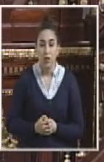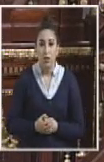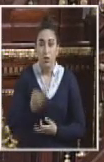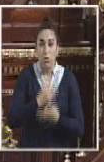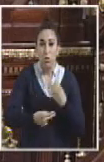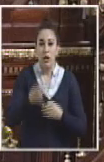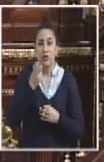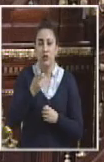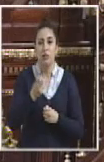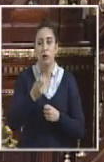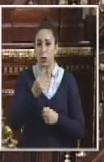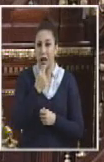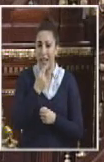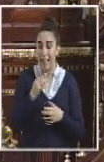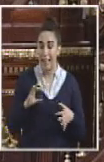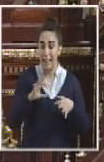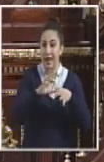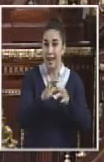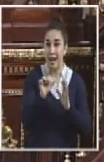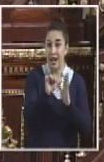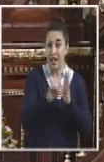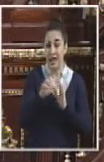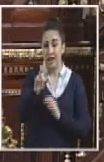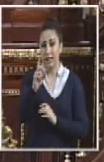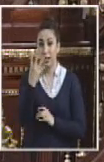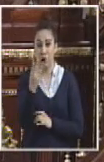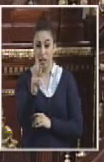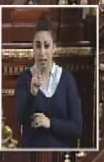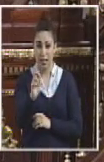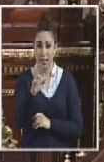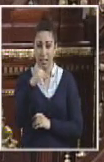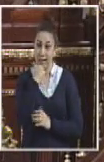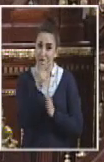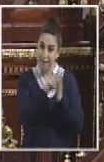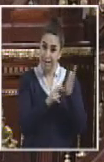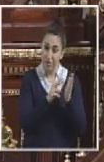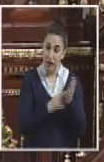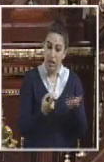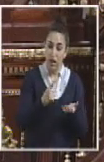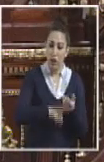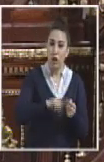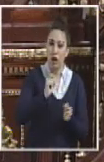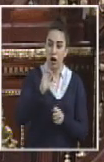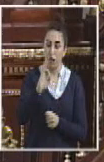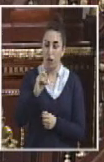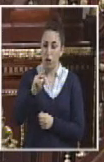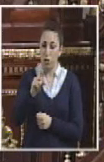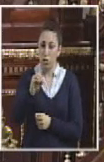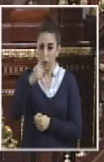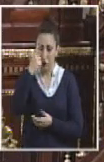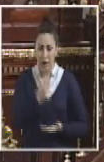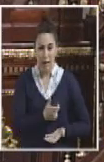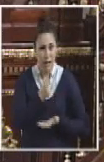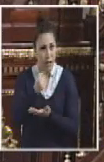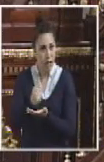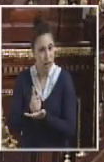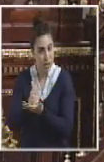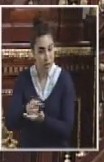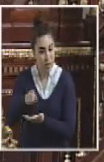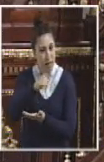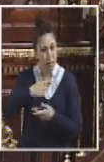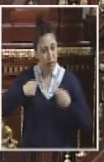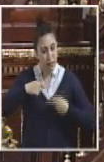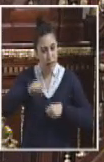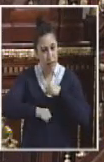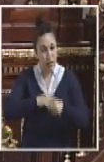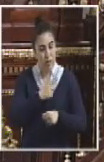artículo 34 ter para que dentro del Fondo Público de Atención al Ciclista se considere proteger